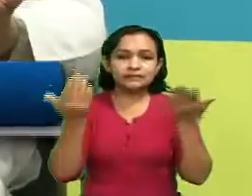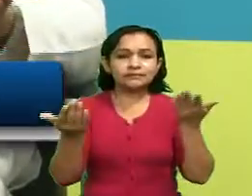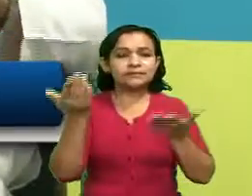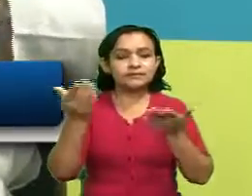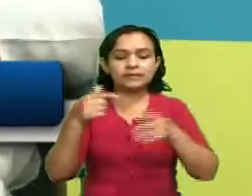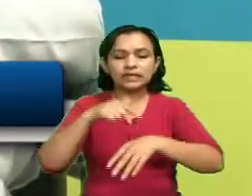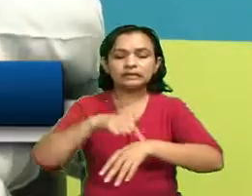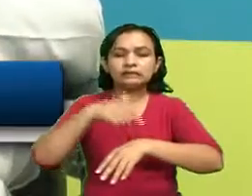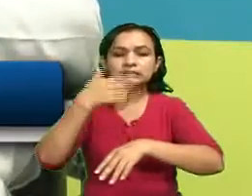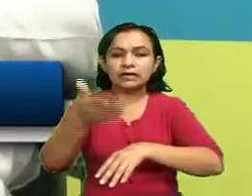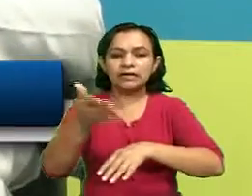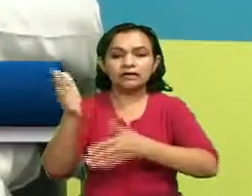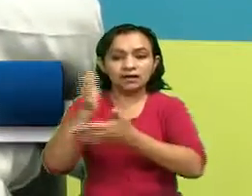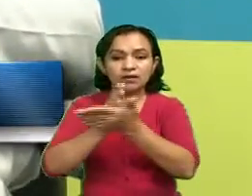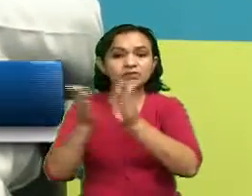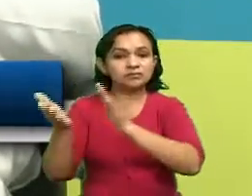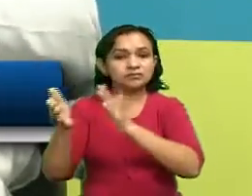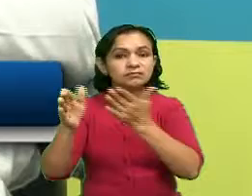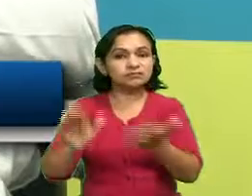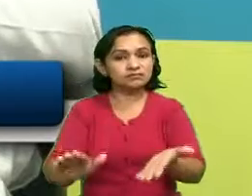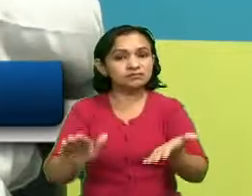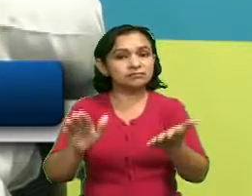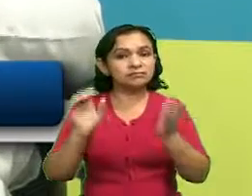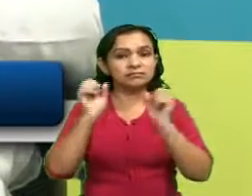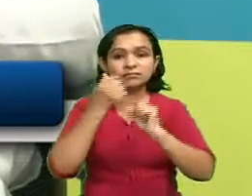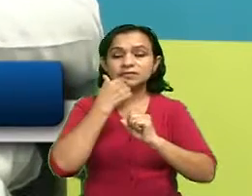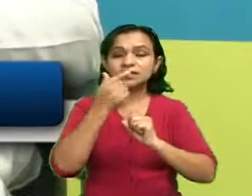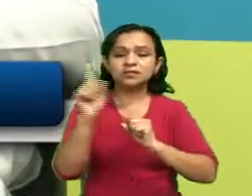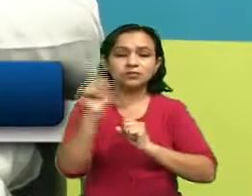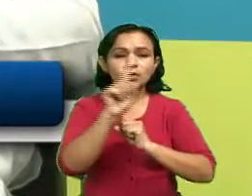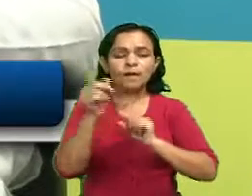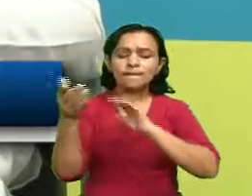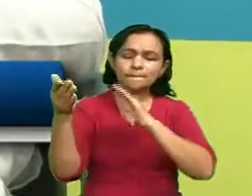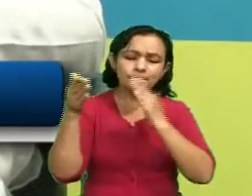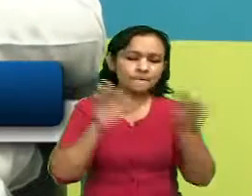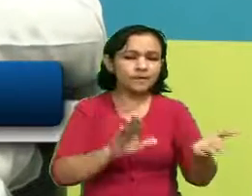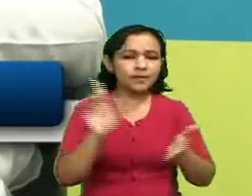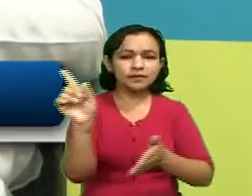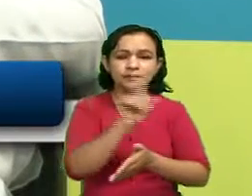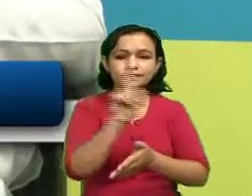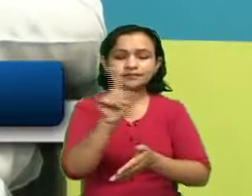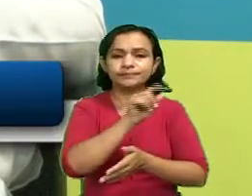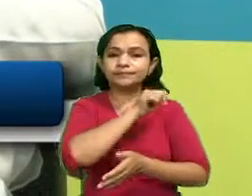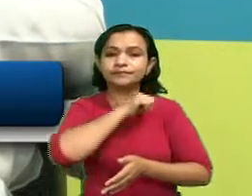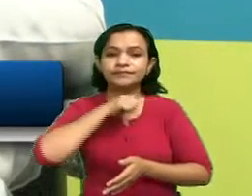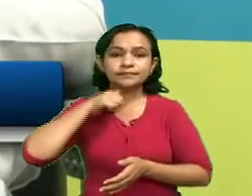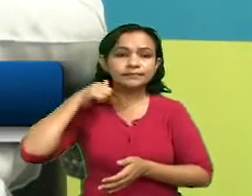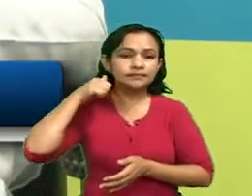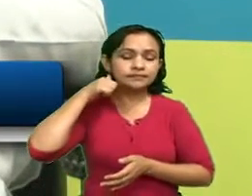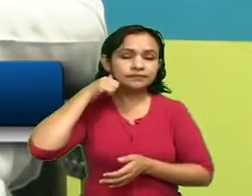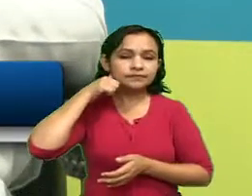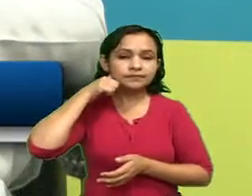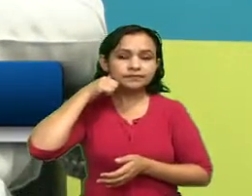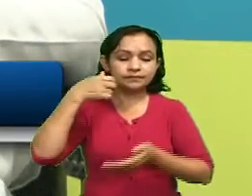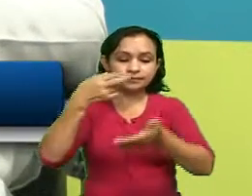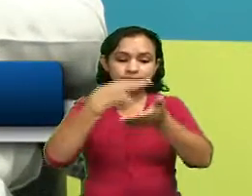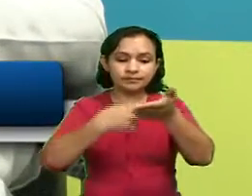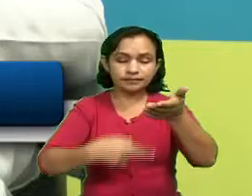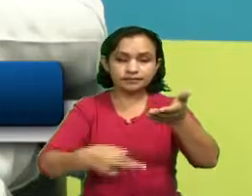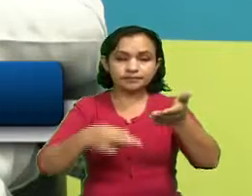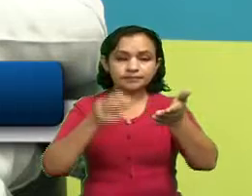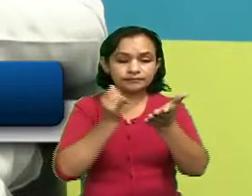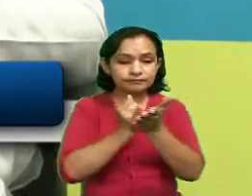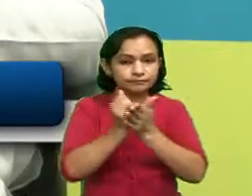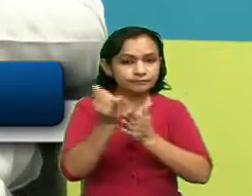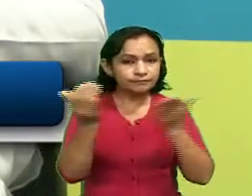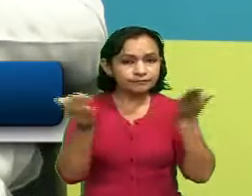poquito tarde, y lo que queremos nosotros es que no haya muerte. El examen para precisar el diagnóstico de que un paciente